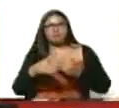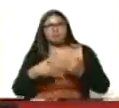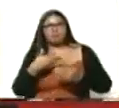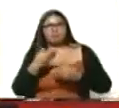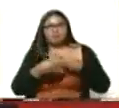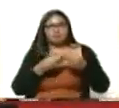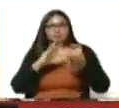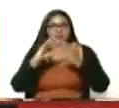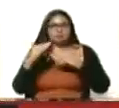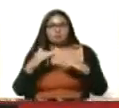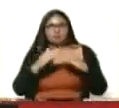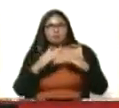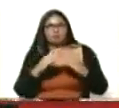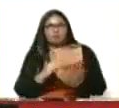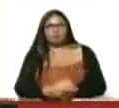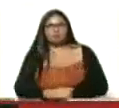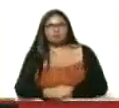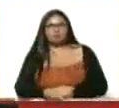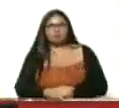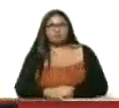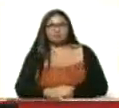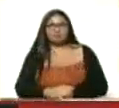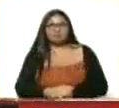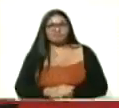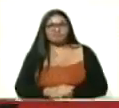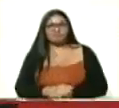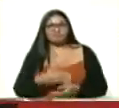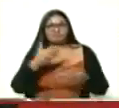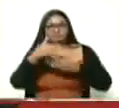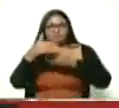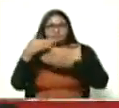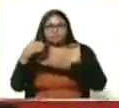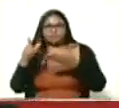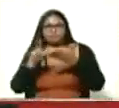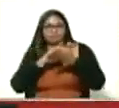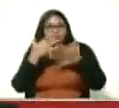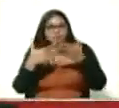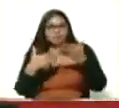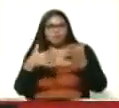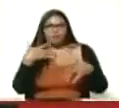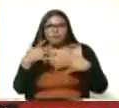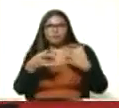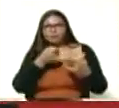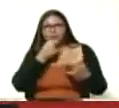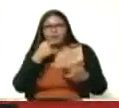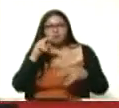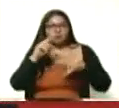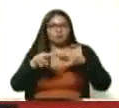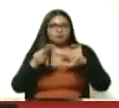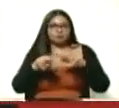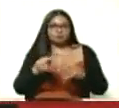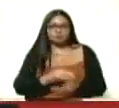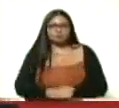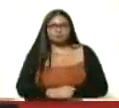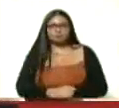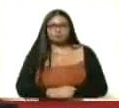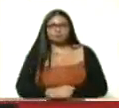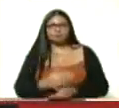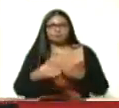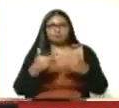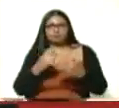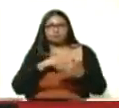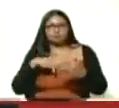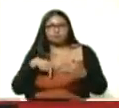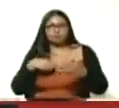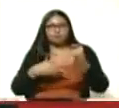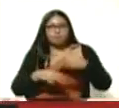comunidad, vamos a hacer un conversatorio, vamos a mostrar el documental, vamos a hacer una actividad bonita con los niños. Que bueno, para